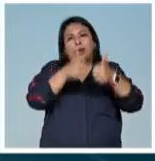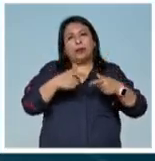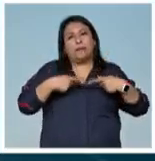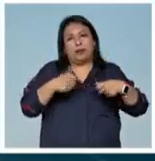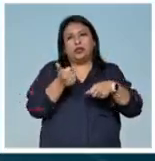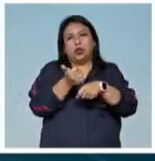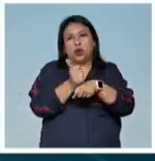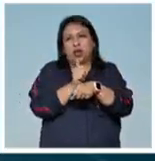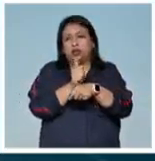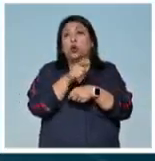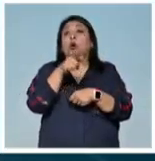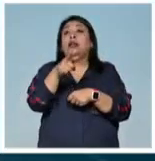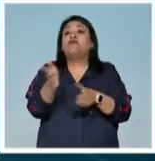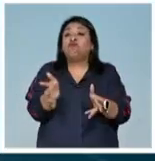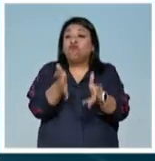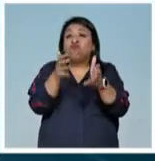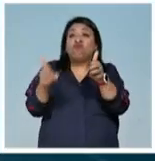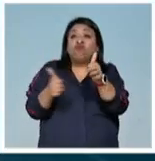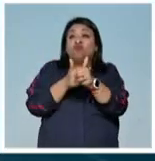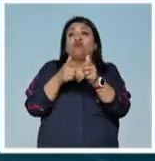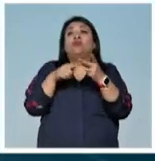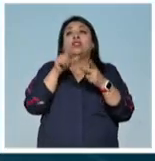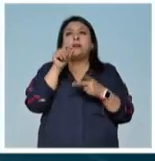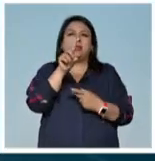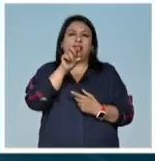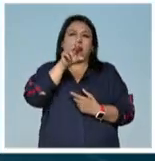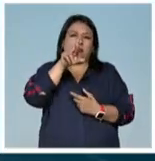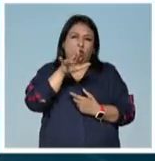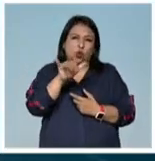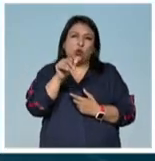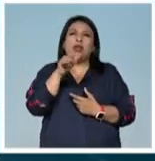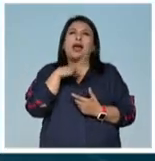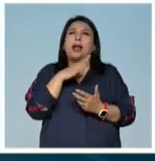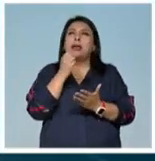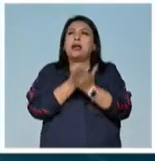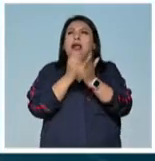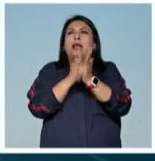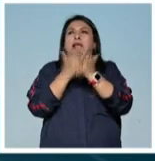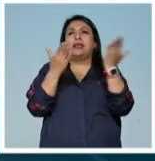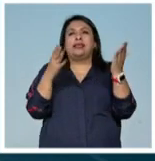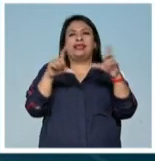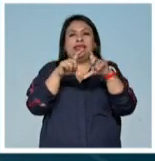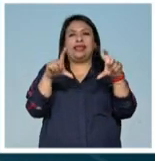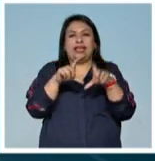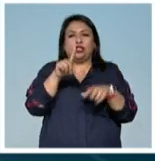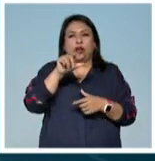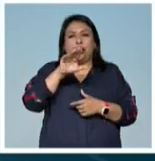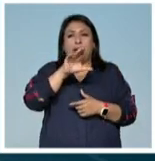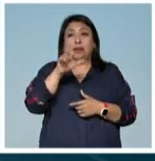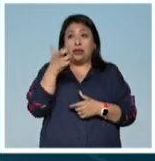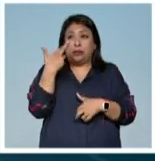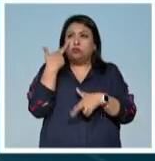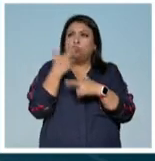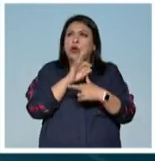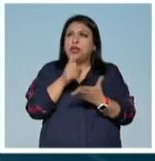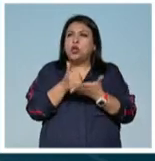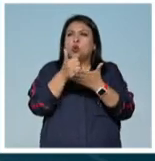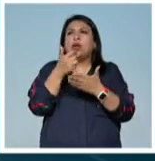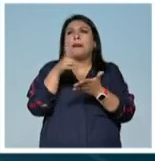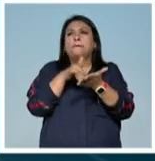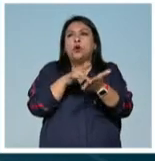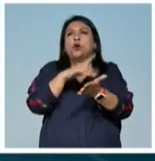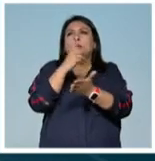artísticas, el impulso a coproducciones, la promoción de la dramaturgia con su editorial Los Textos de la Capilla. Tarea que ha sido posible por el apoyo